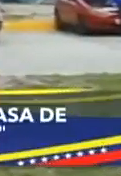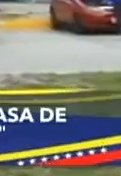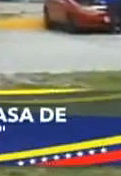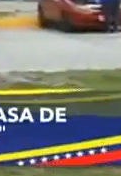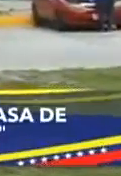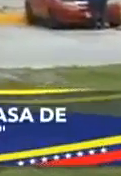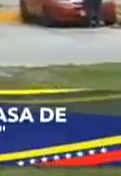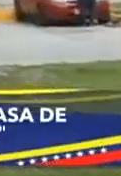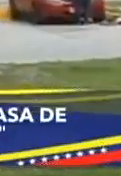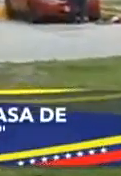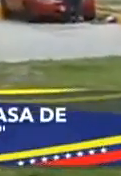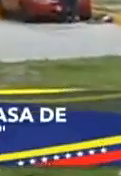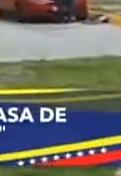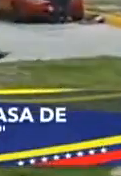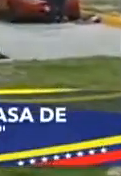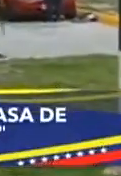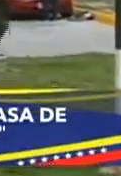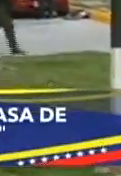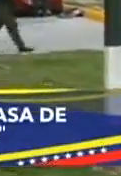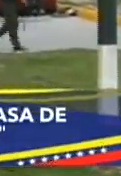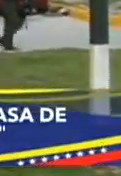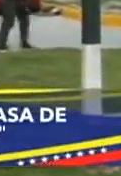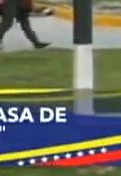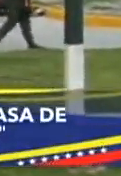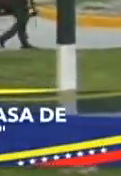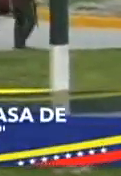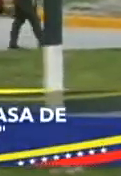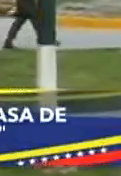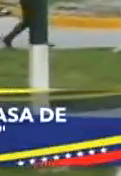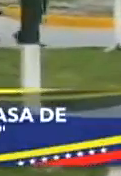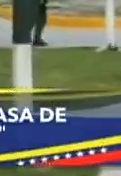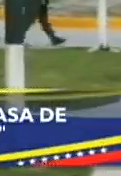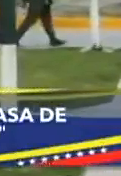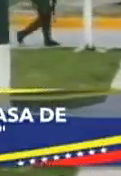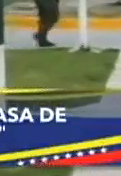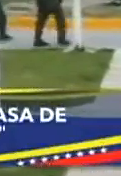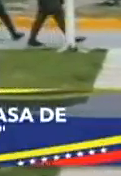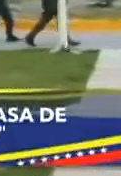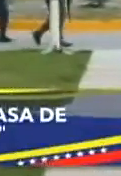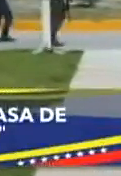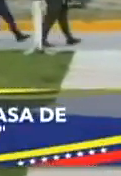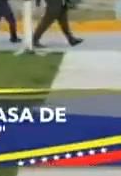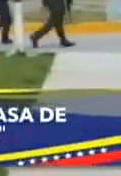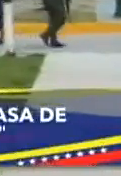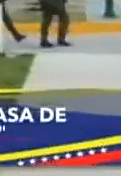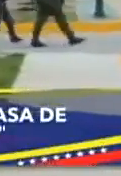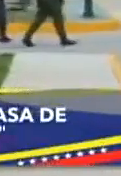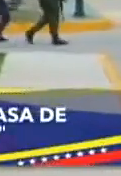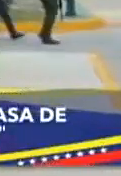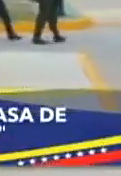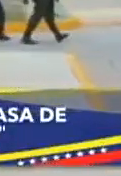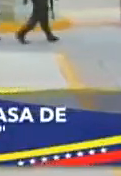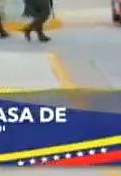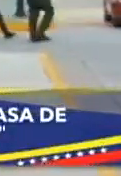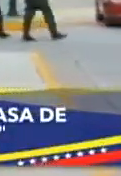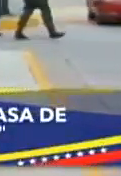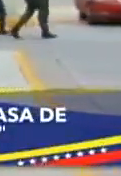este comedor es el doble de la casa de alimentación porque va a atender